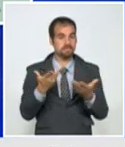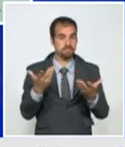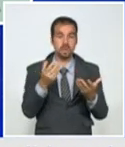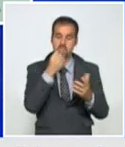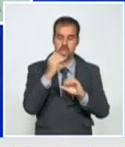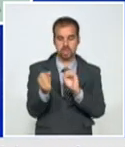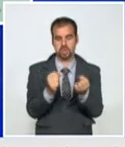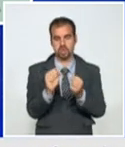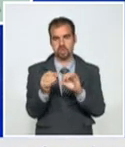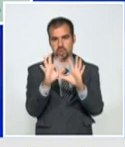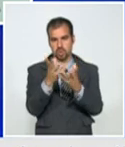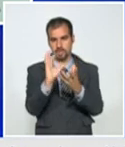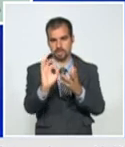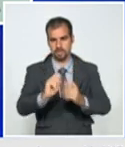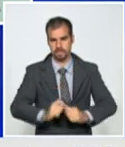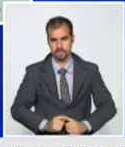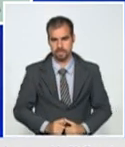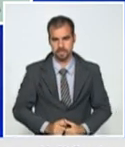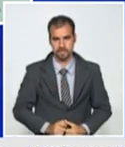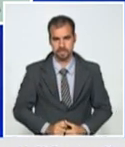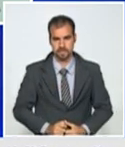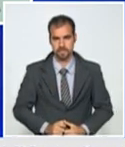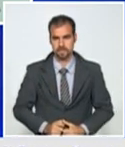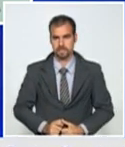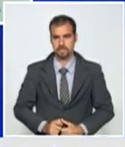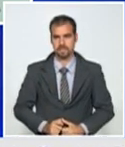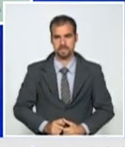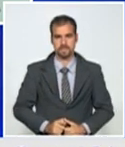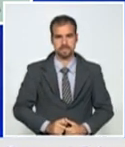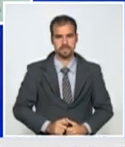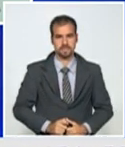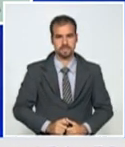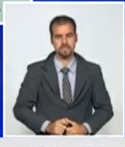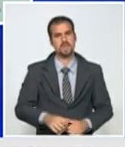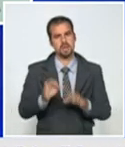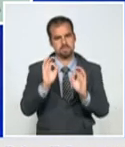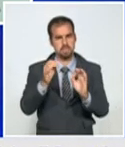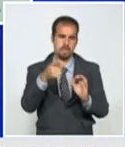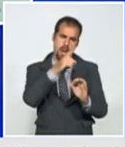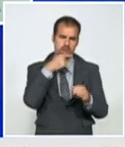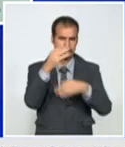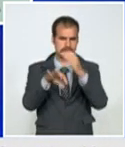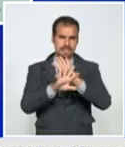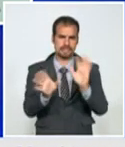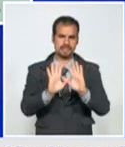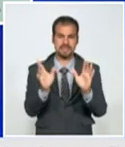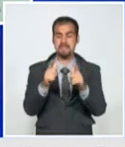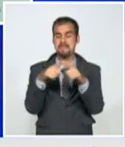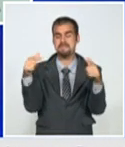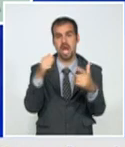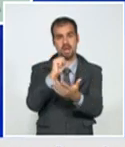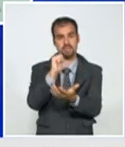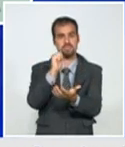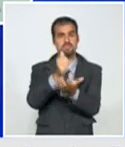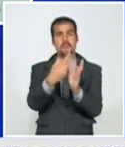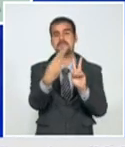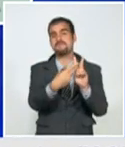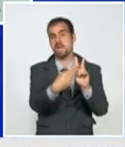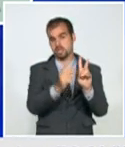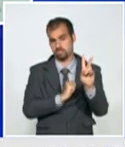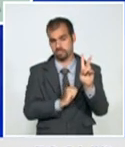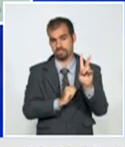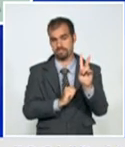controle. Como también hemos expresado otras veces, la mayor transmisión en el municipio Bayamo, 11